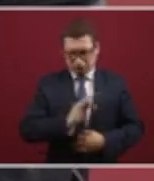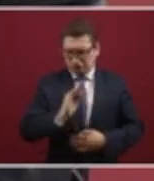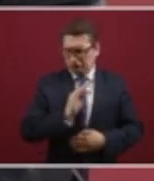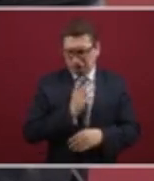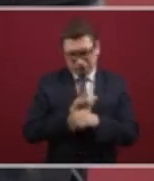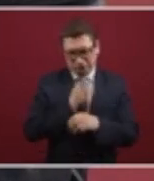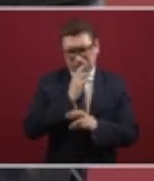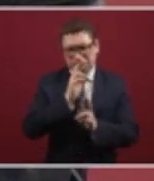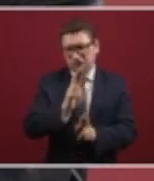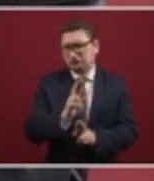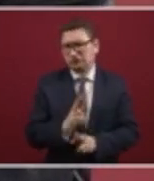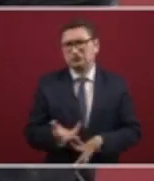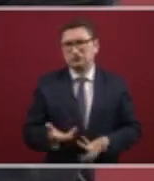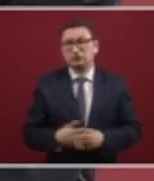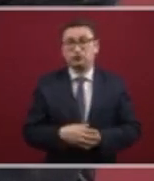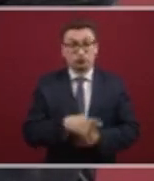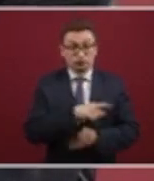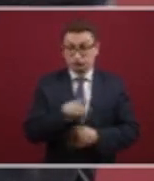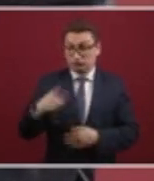resolverlo así. Si